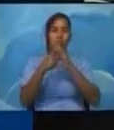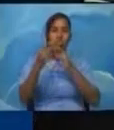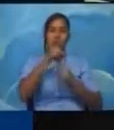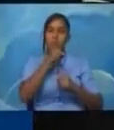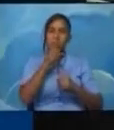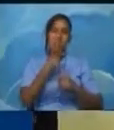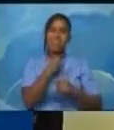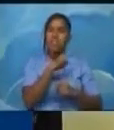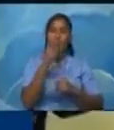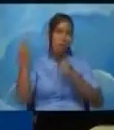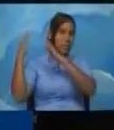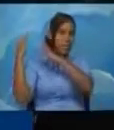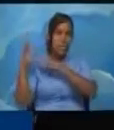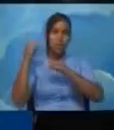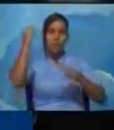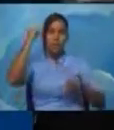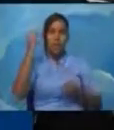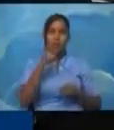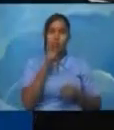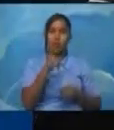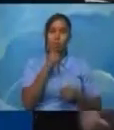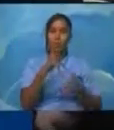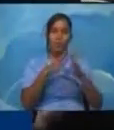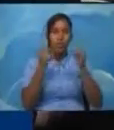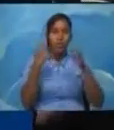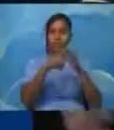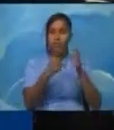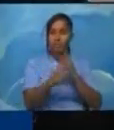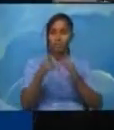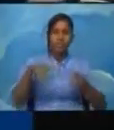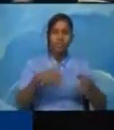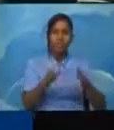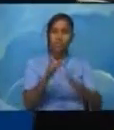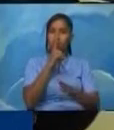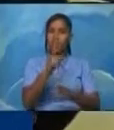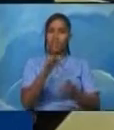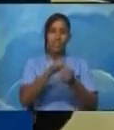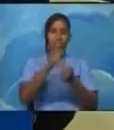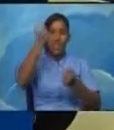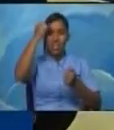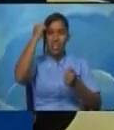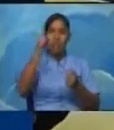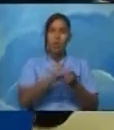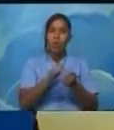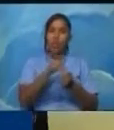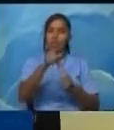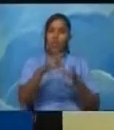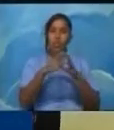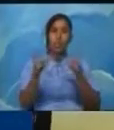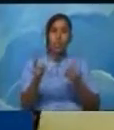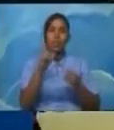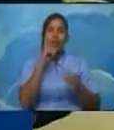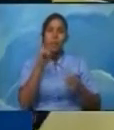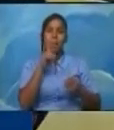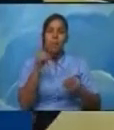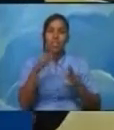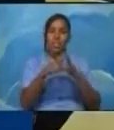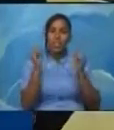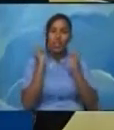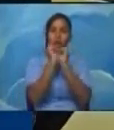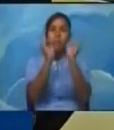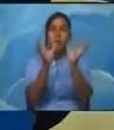esos pensamientos malos, ese destino malo, todo ese camino perverso, las malas intenciones, las brujerías,